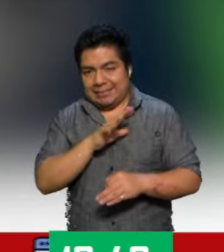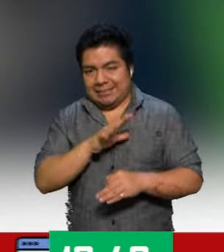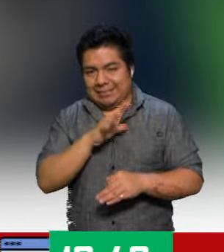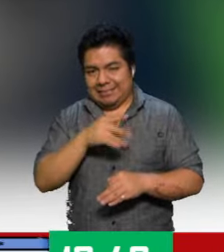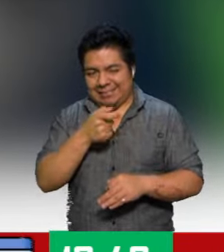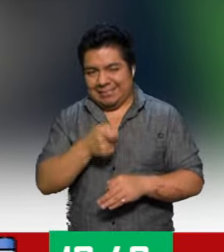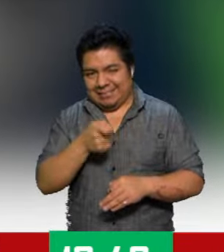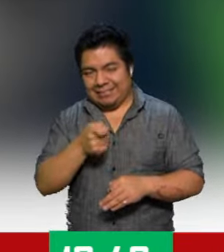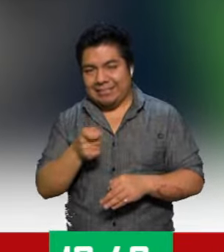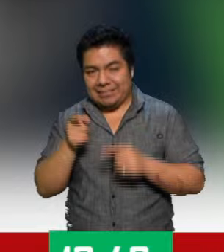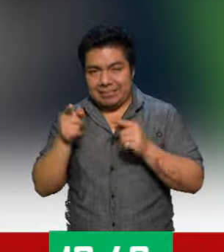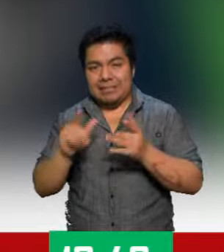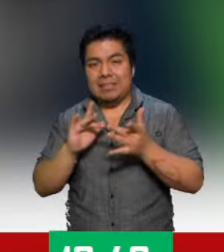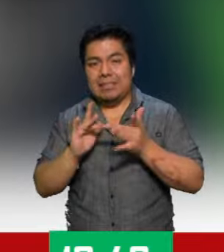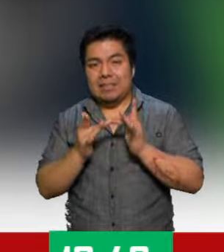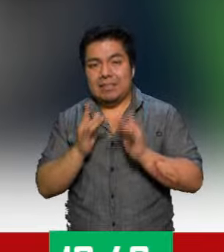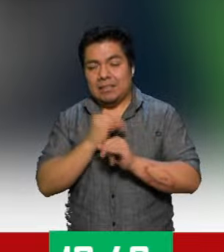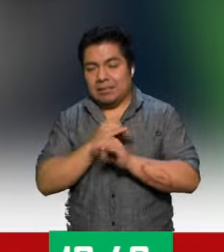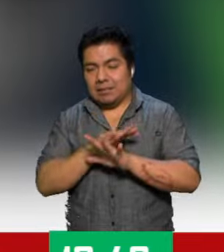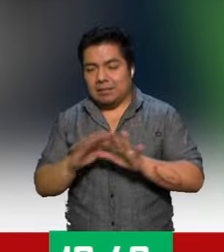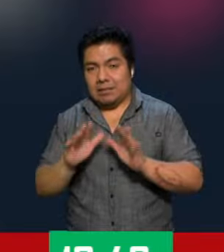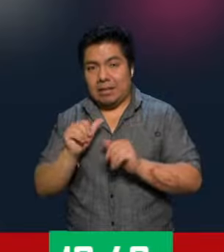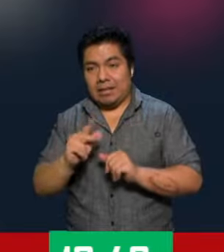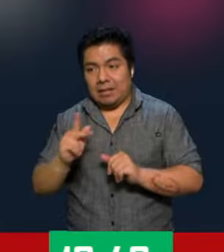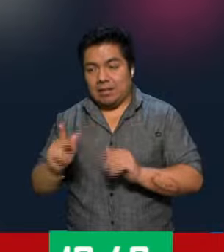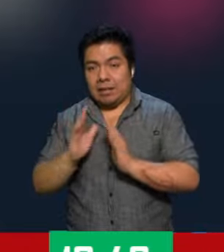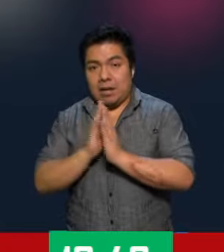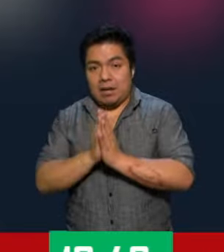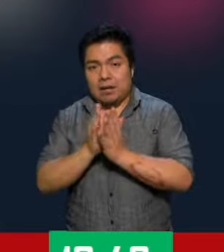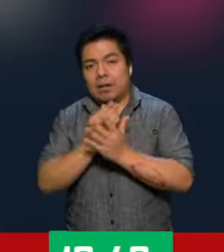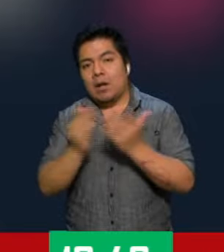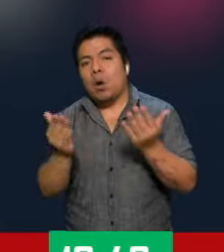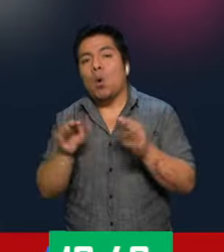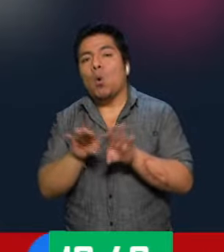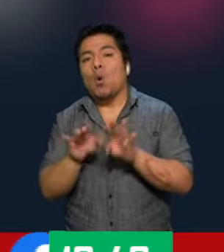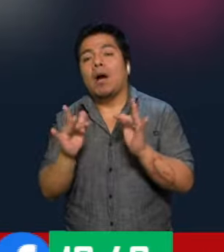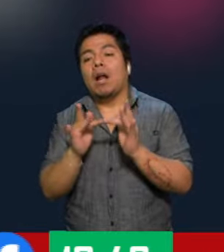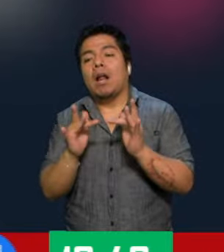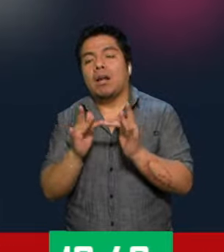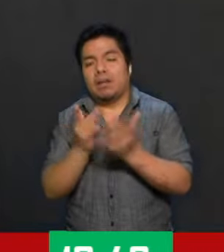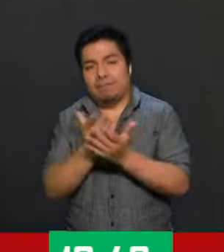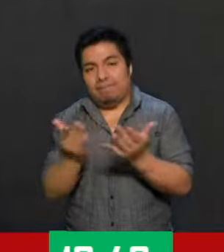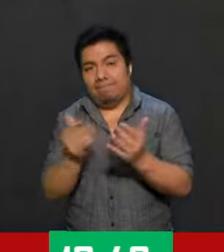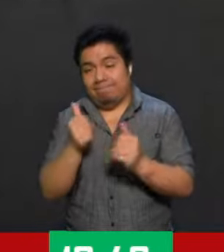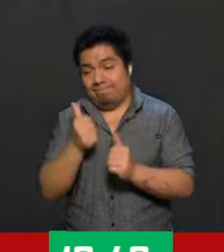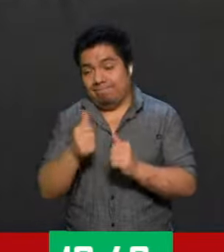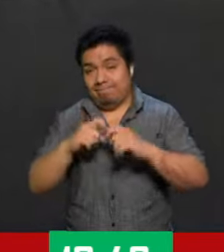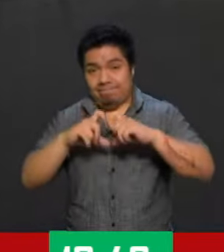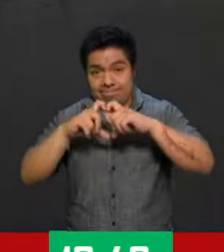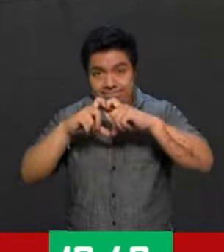Y ahora usted, sus redes y su plataforma y cómo está en todas las plataformas para ponerle